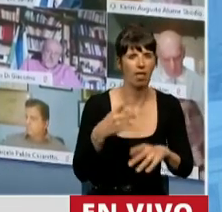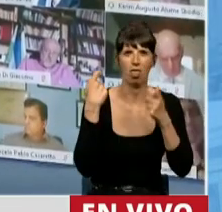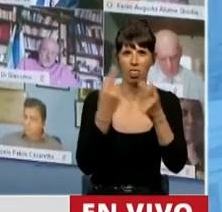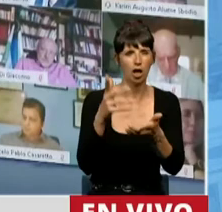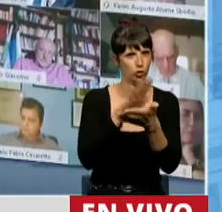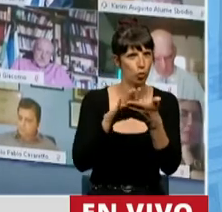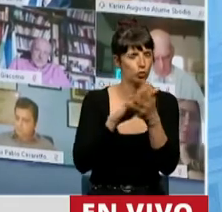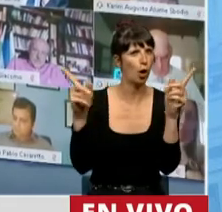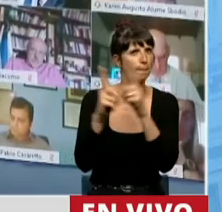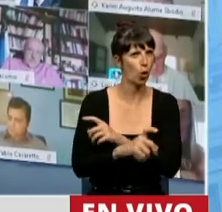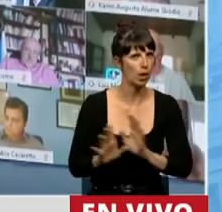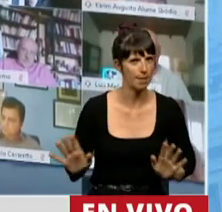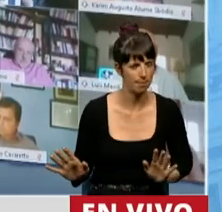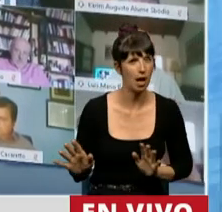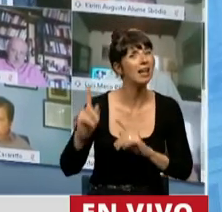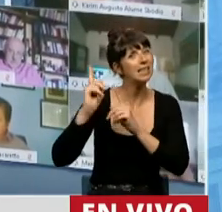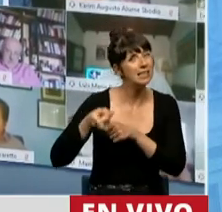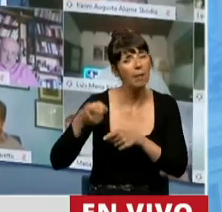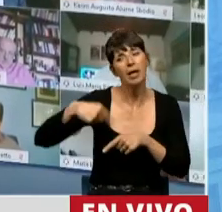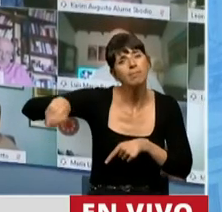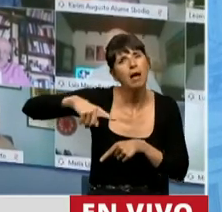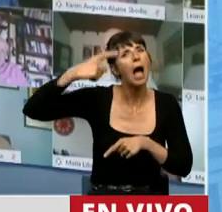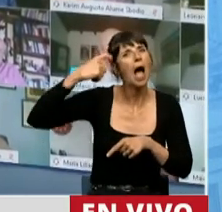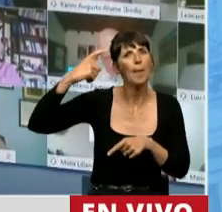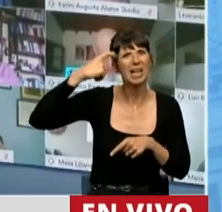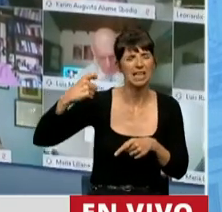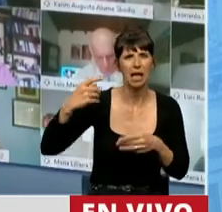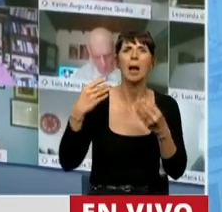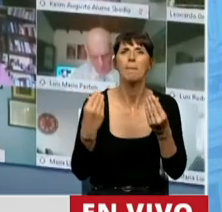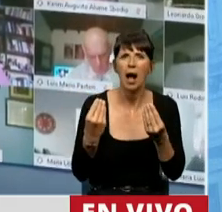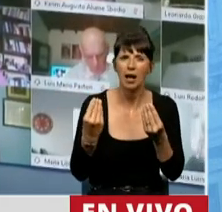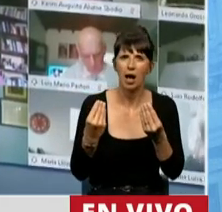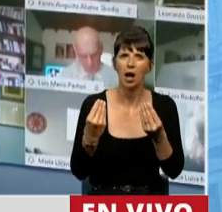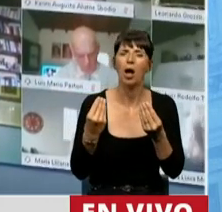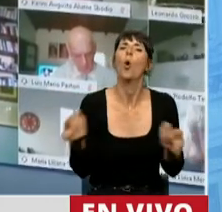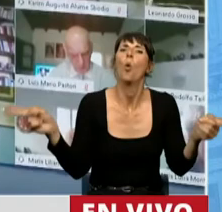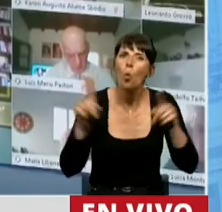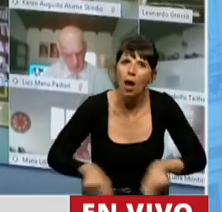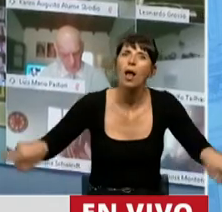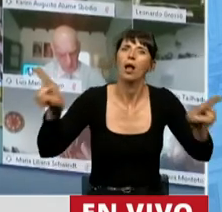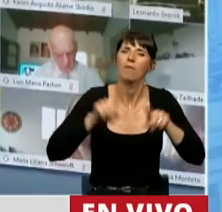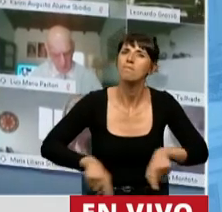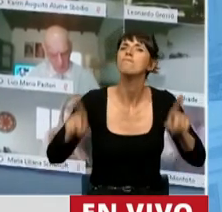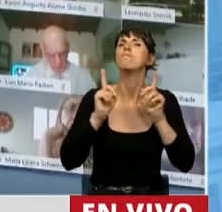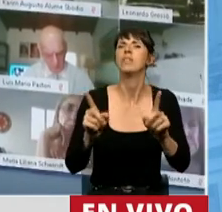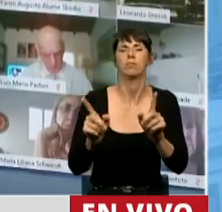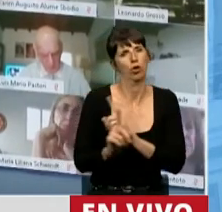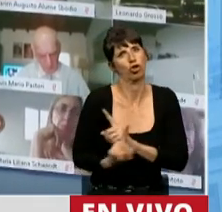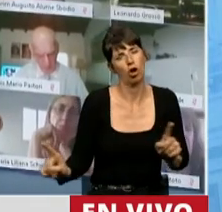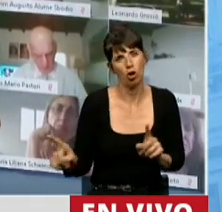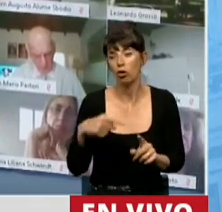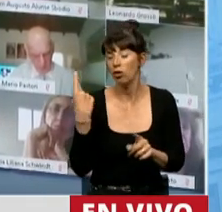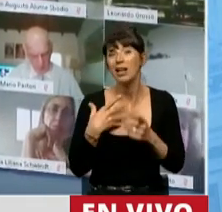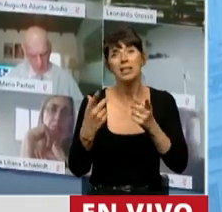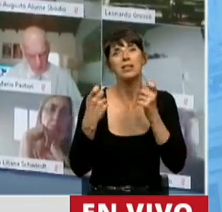los problemas, pero que también es importante este aprendizaje para no partir, ¿no?, de un mismo lugar, que necesitamos fortalecer el sistema de